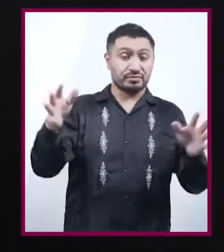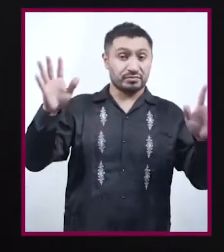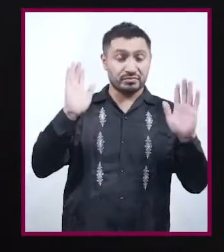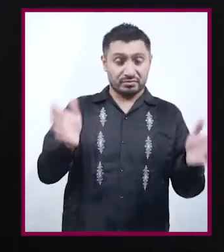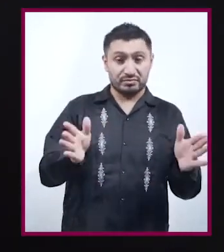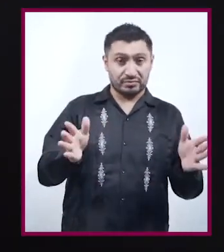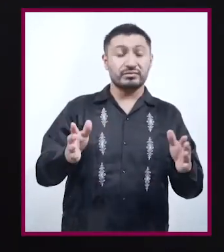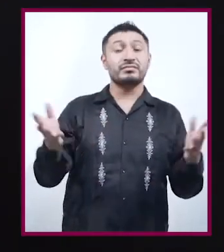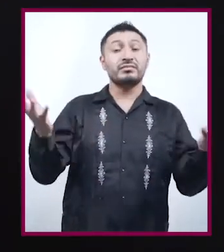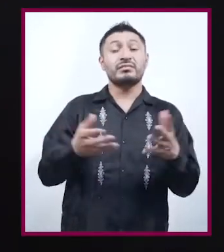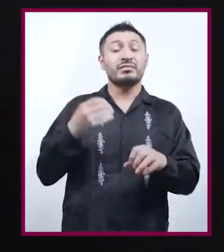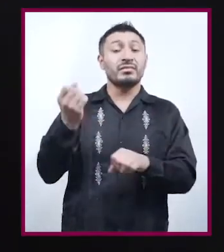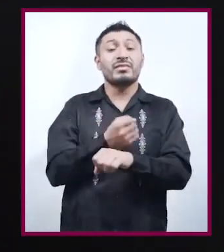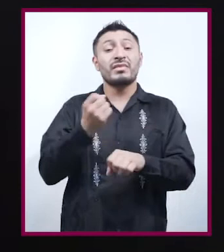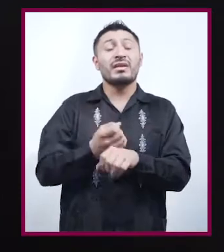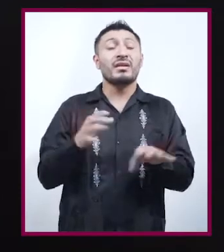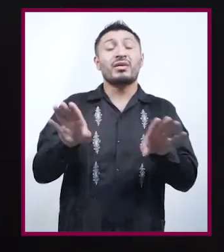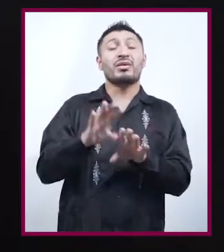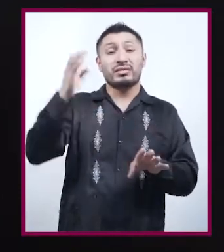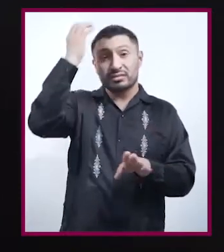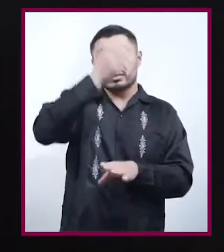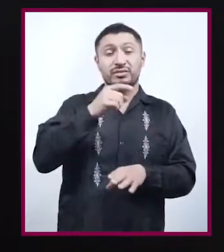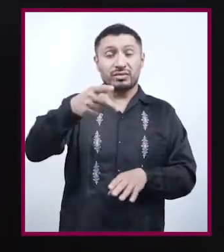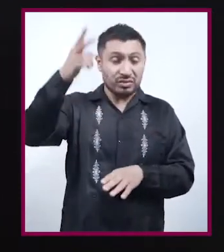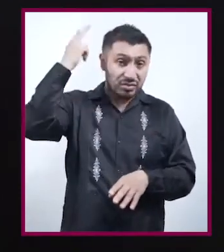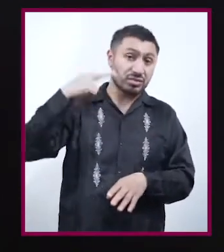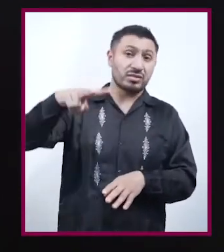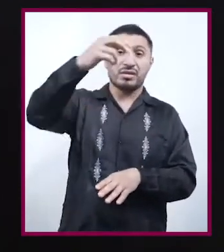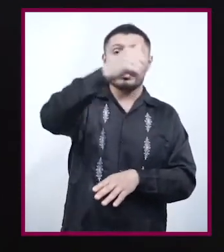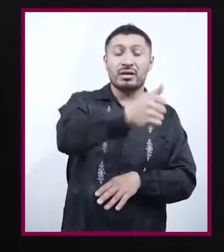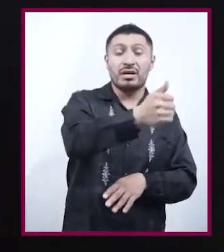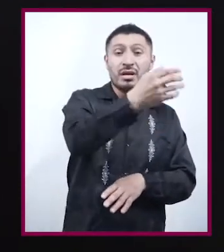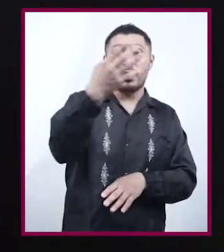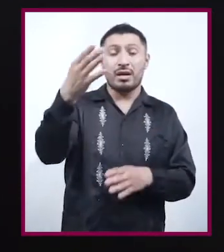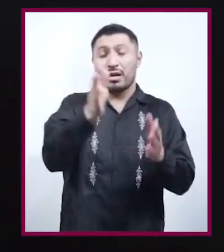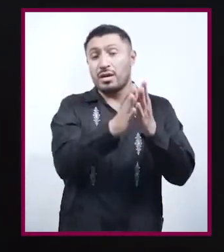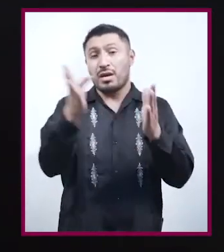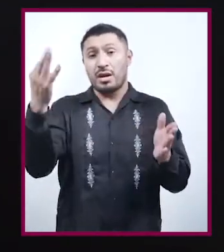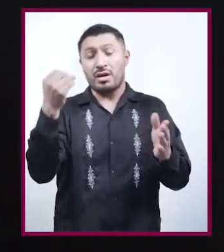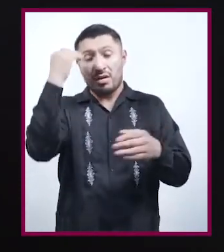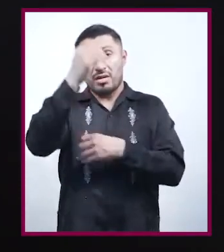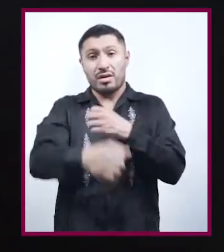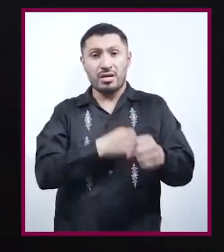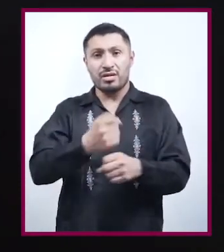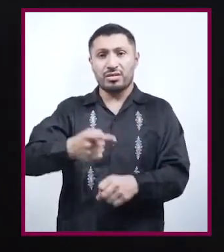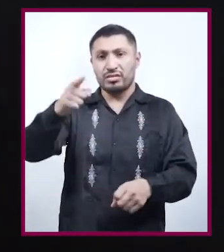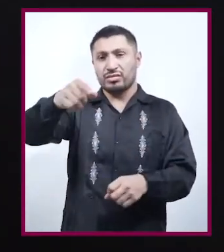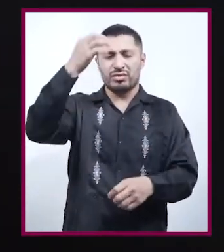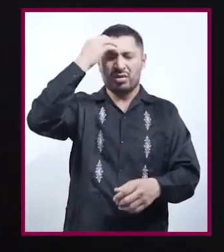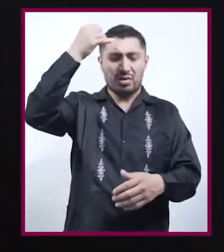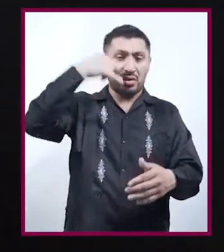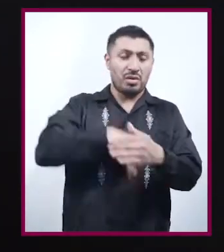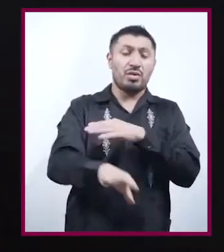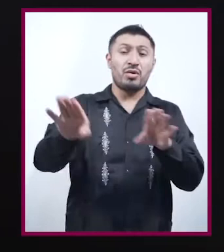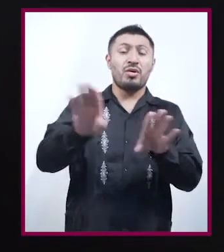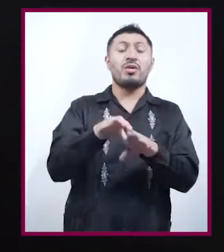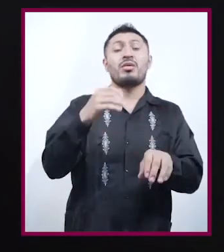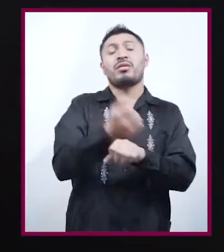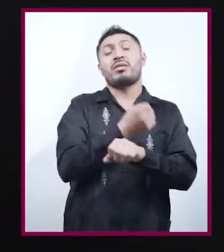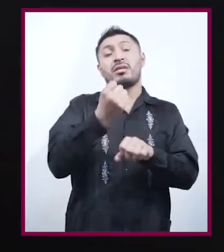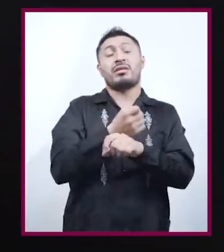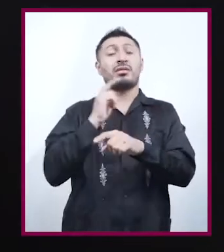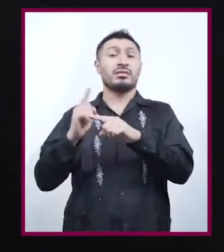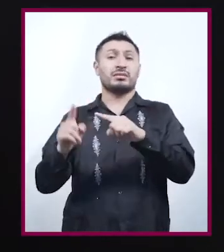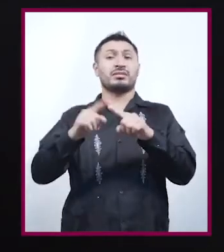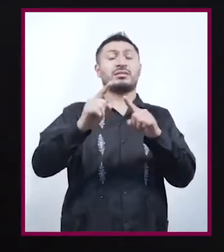el periodo y elaborada una pieza de examen, iniciabas un viaje de 6 a 9 años para profundizar en tus conocimientos